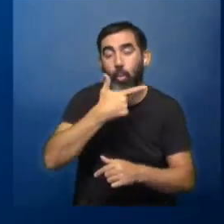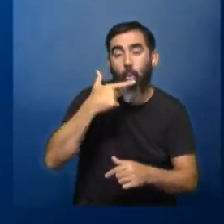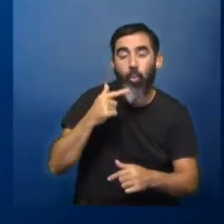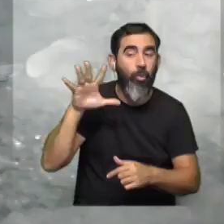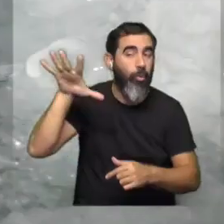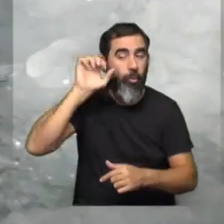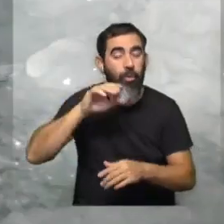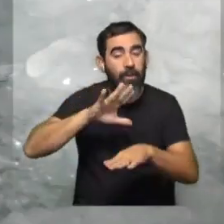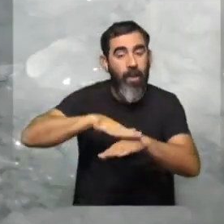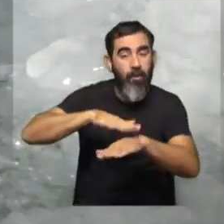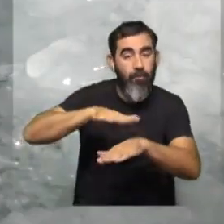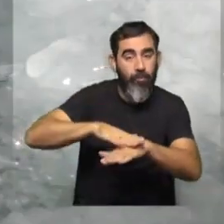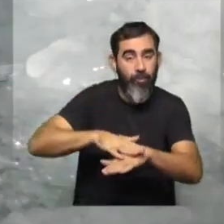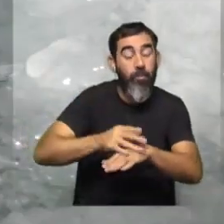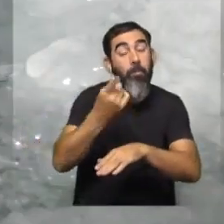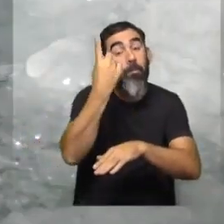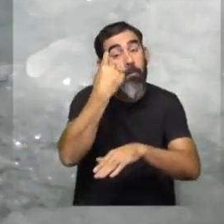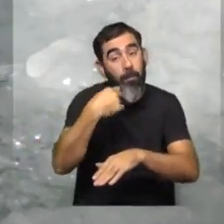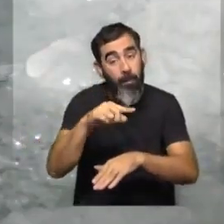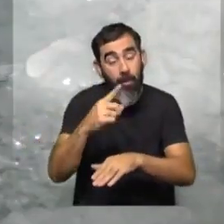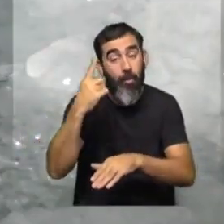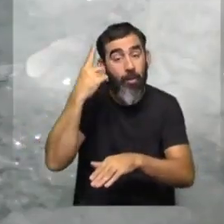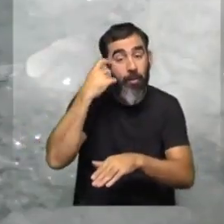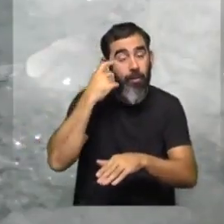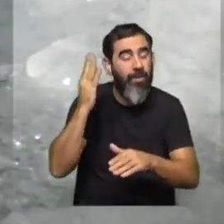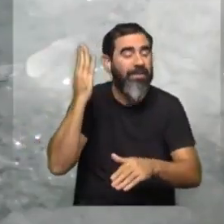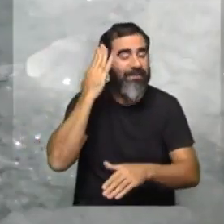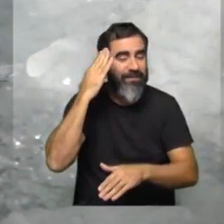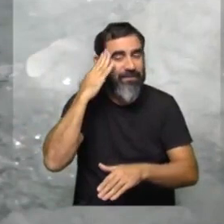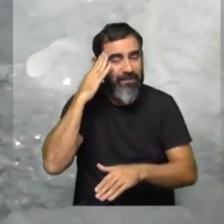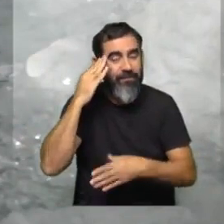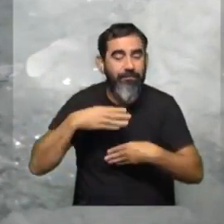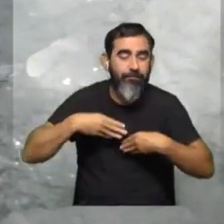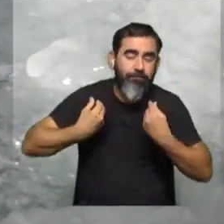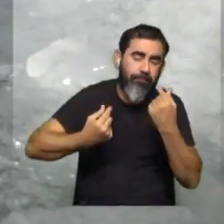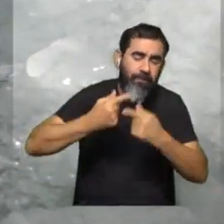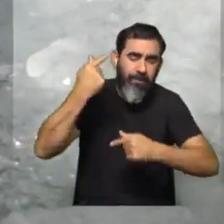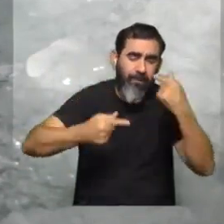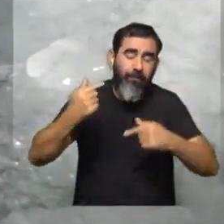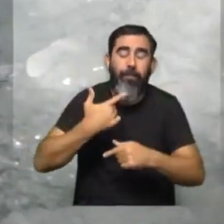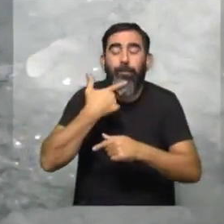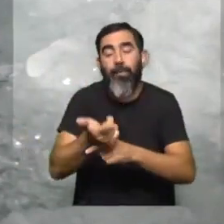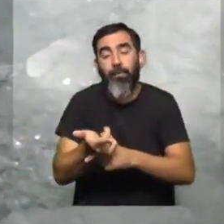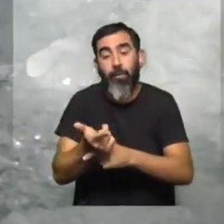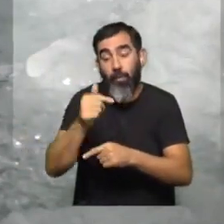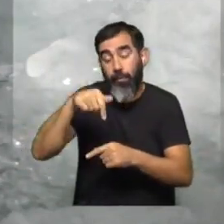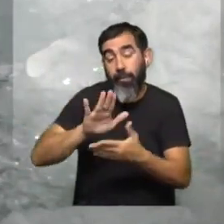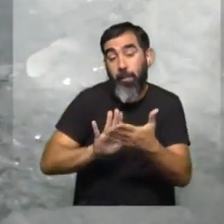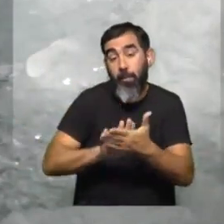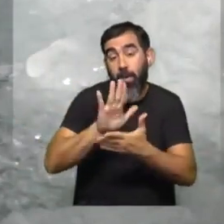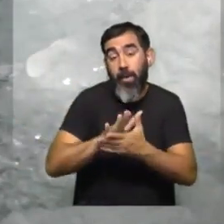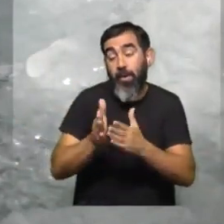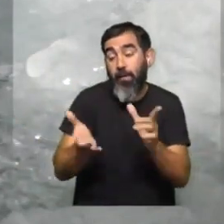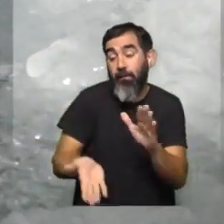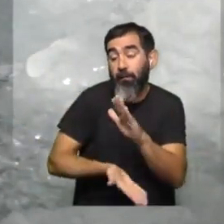tacto, pero además nosotros por la experiencia ya sabemos que podemos sentir otras cosas. Por ejemplo, esta mañana cuando salimos de